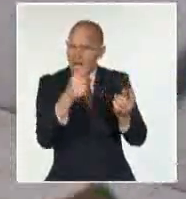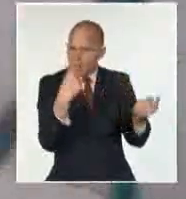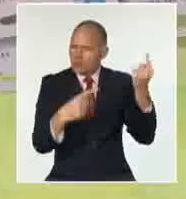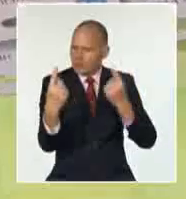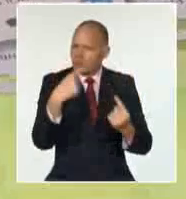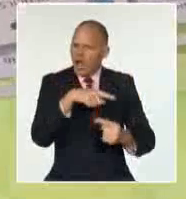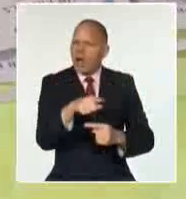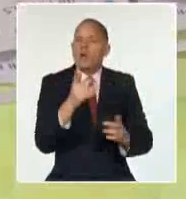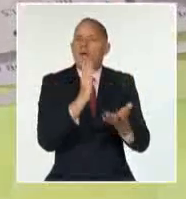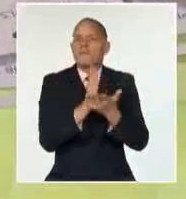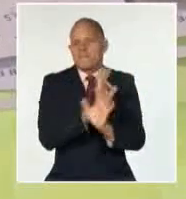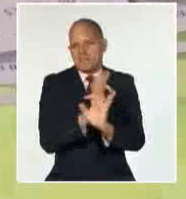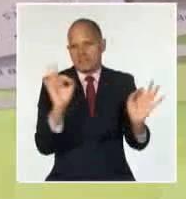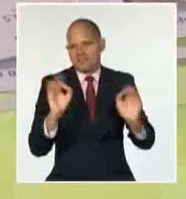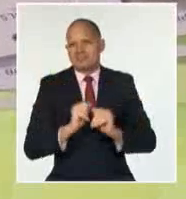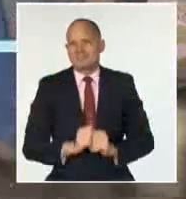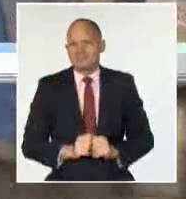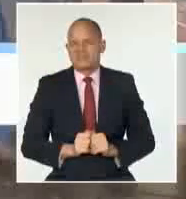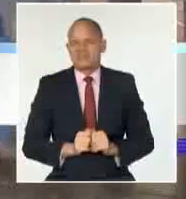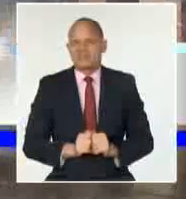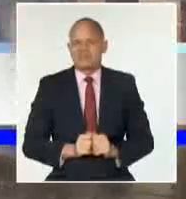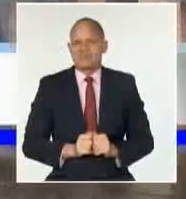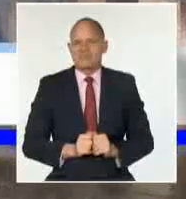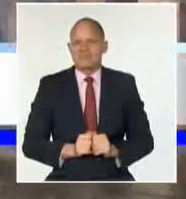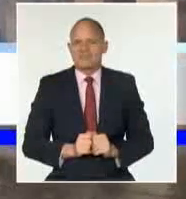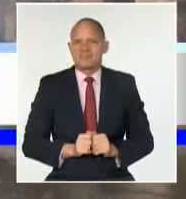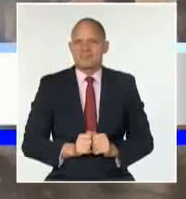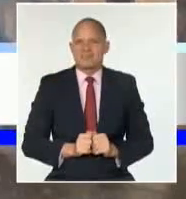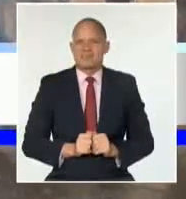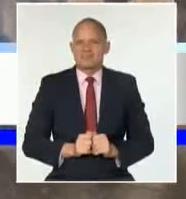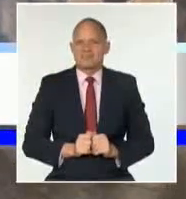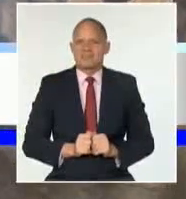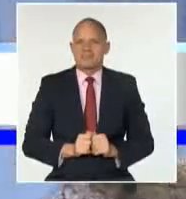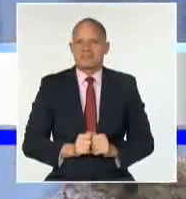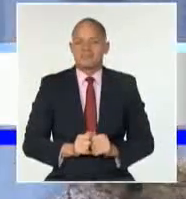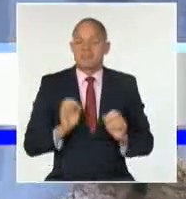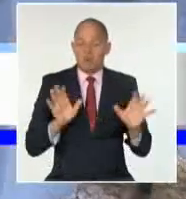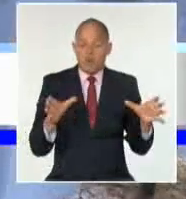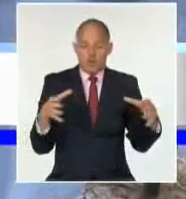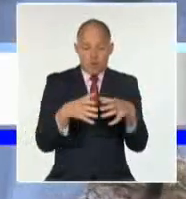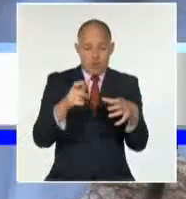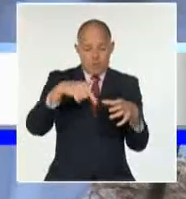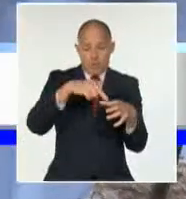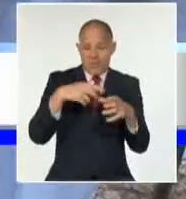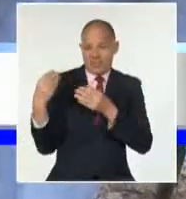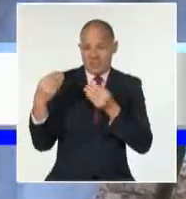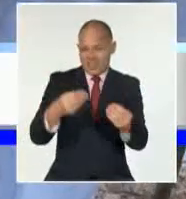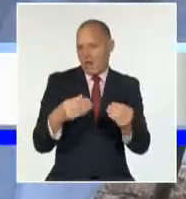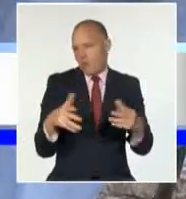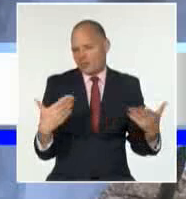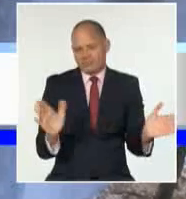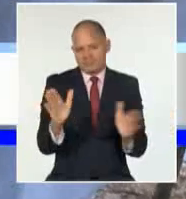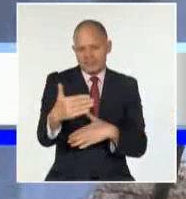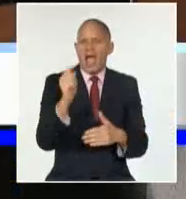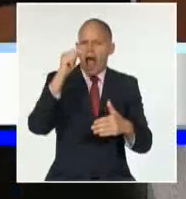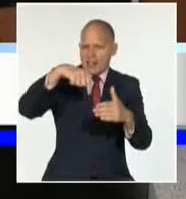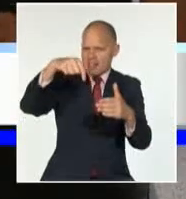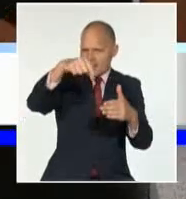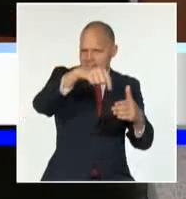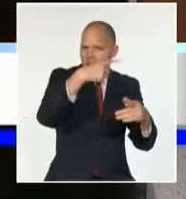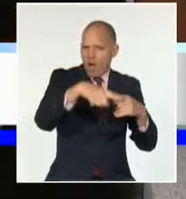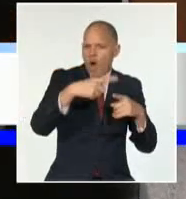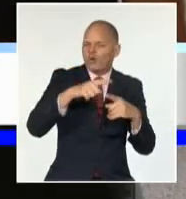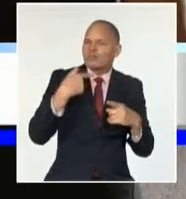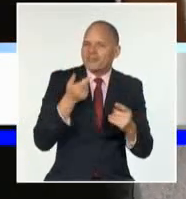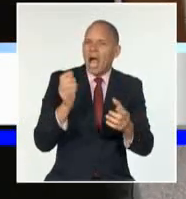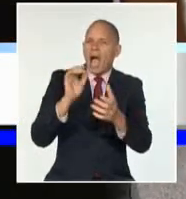Fueron favorecidas con el donativo recibido por el sindicato cubano como parte de un proyecto con el gremio de maestros del Reino Unido, de la